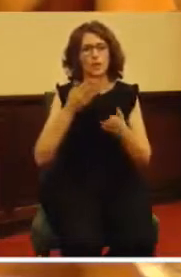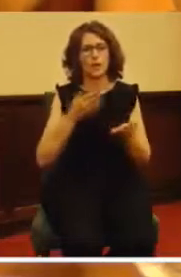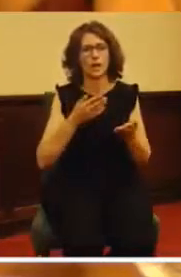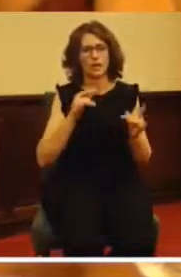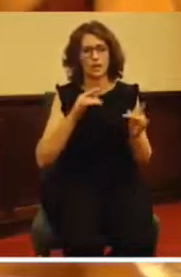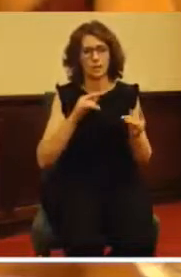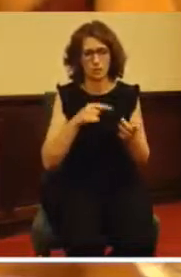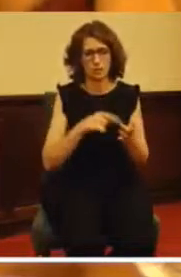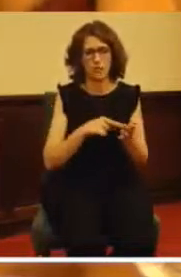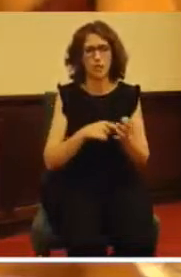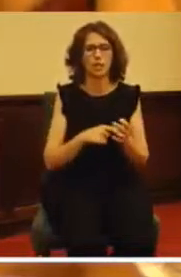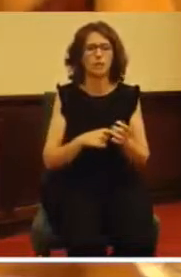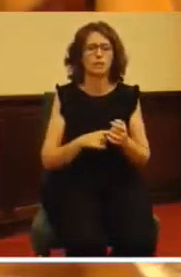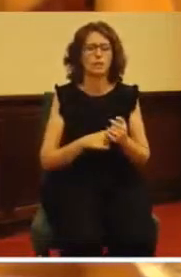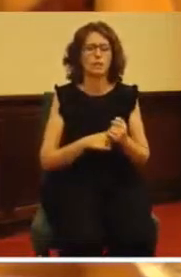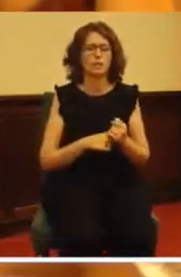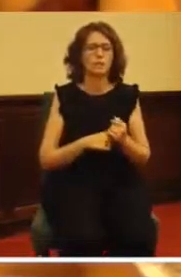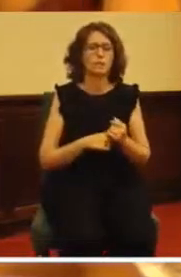catastral,